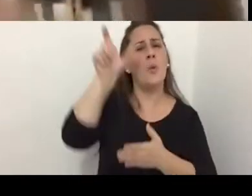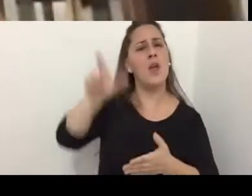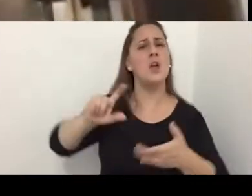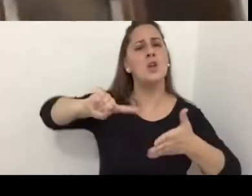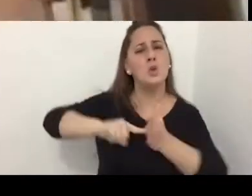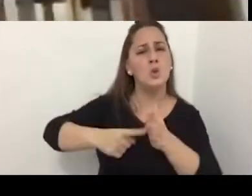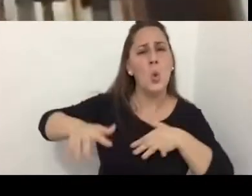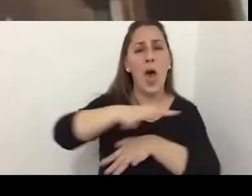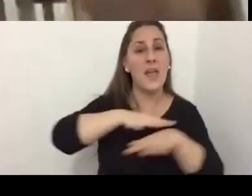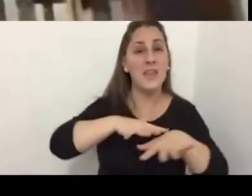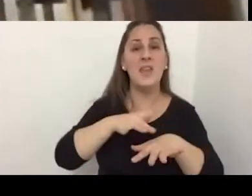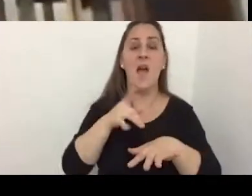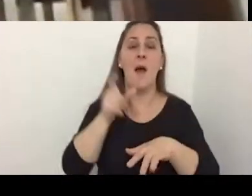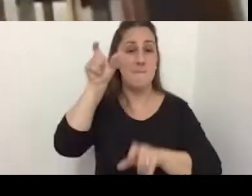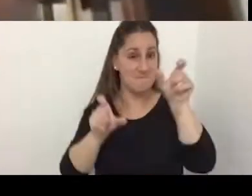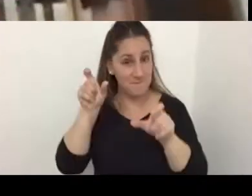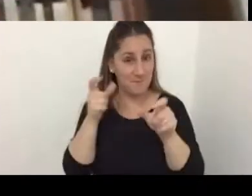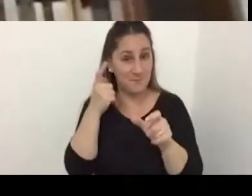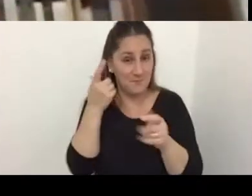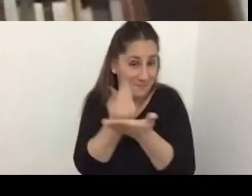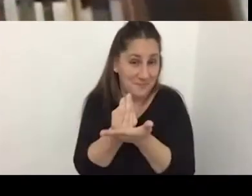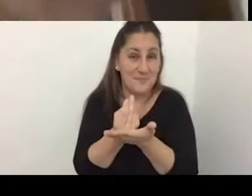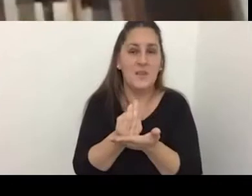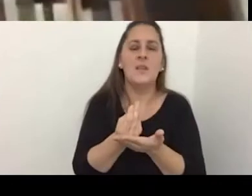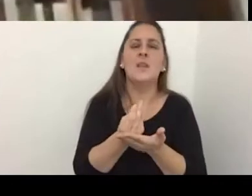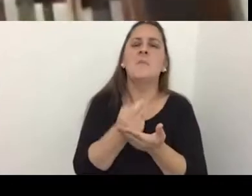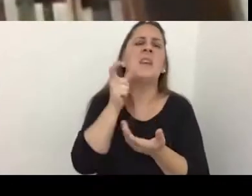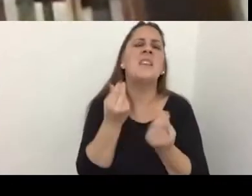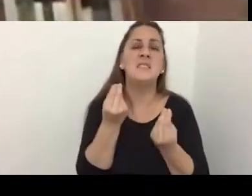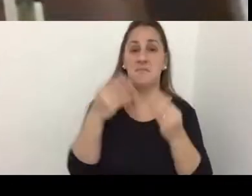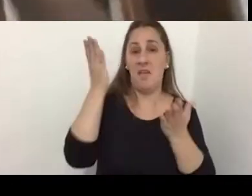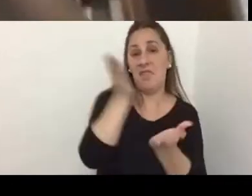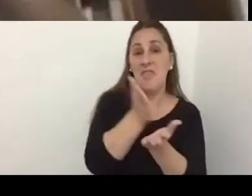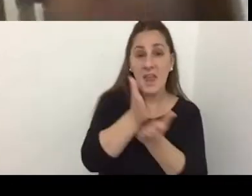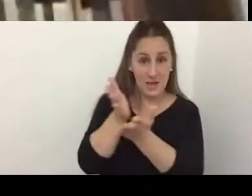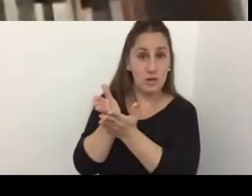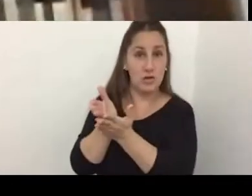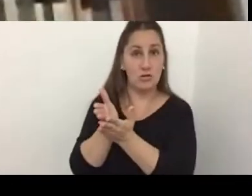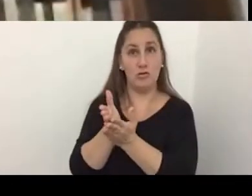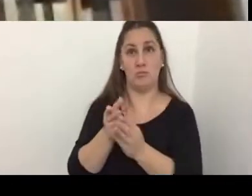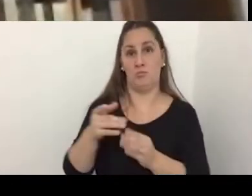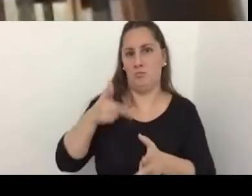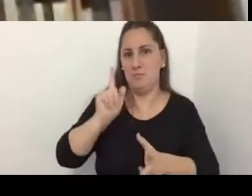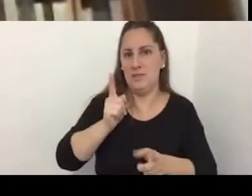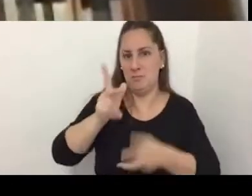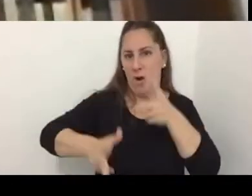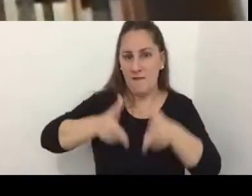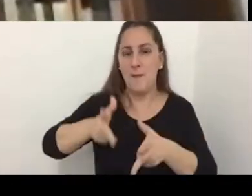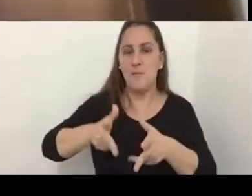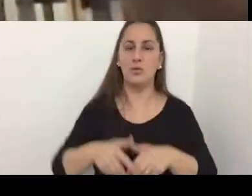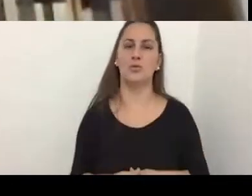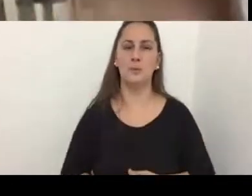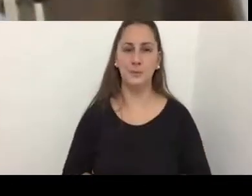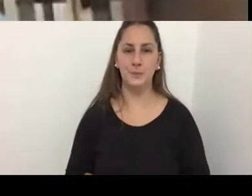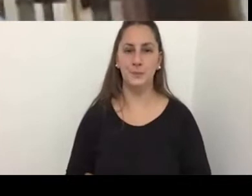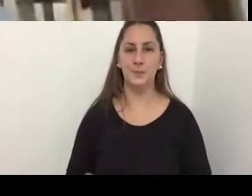señalaba que la ciudadanía está compuesta por estos derechos de los que nosotros también venimos hablando, o sea,